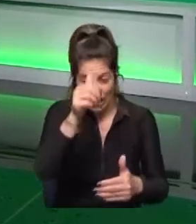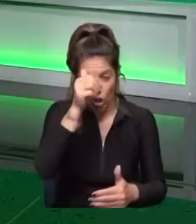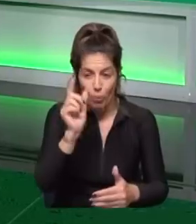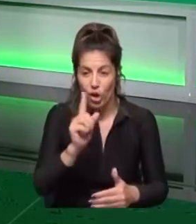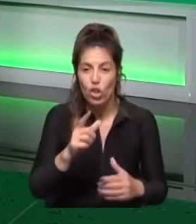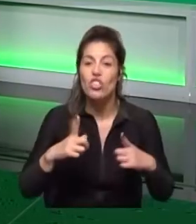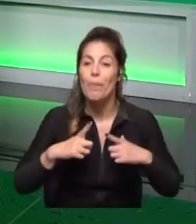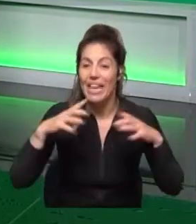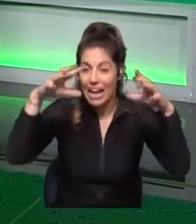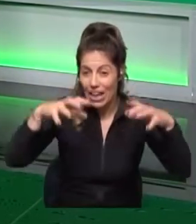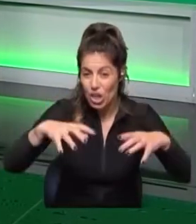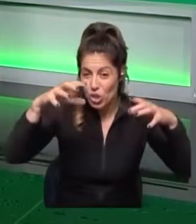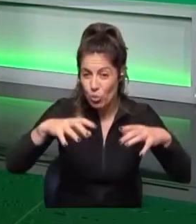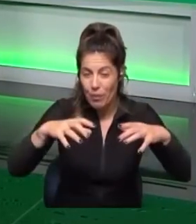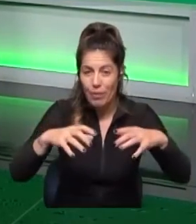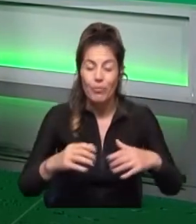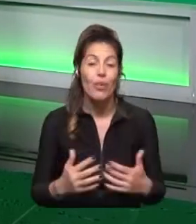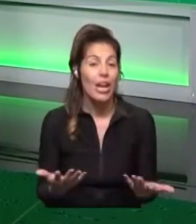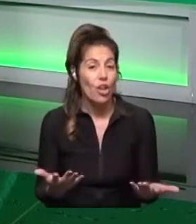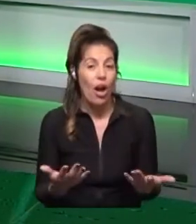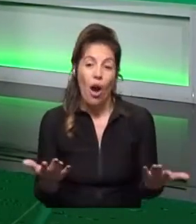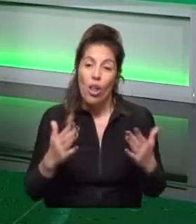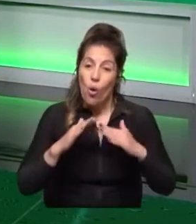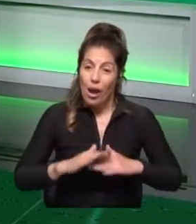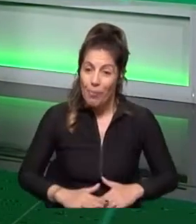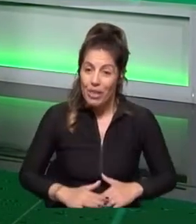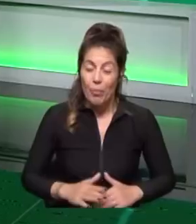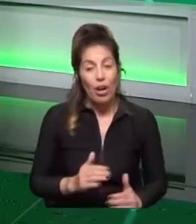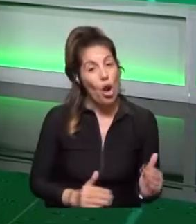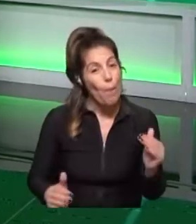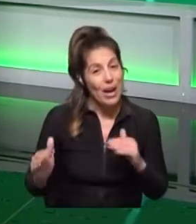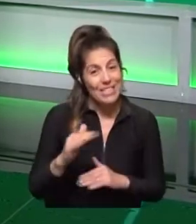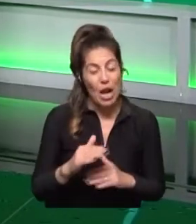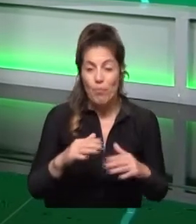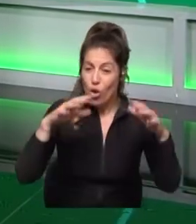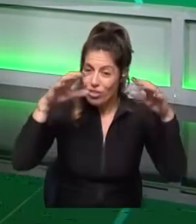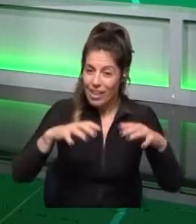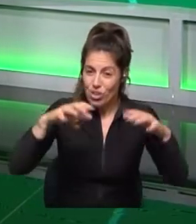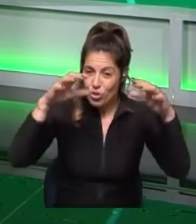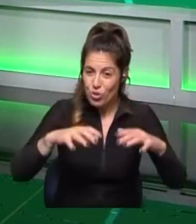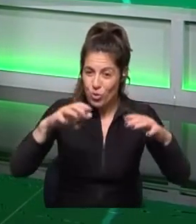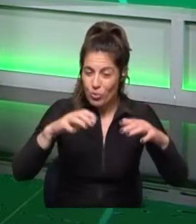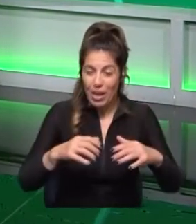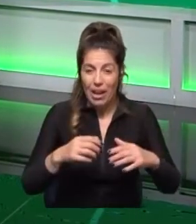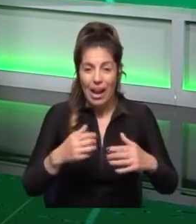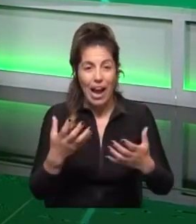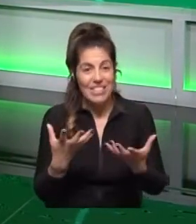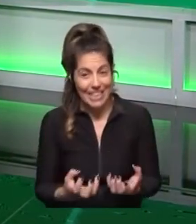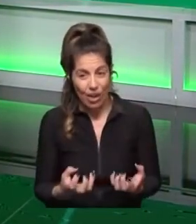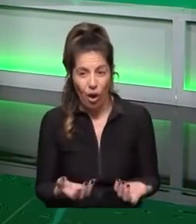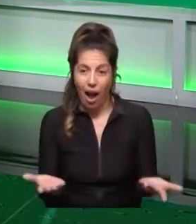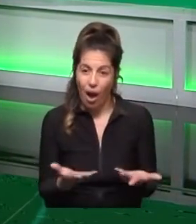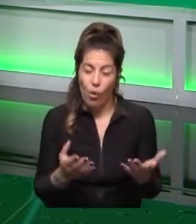no se espera que llueva bueno bien un respiro porque ahora ahora Nos pasamos de Agua de la escasez a la